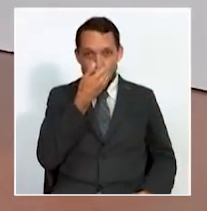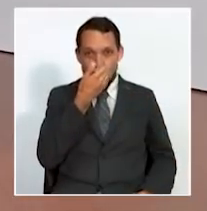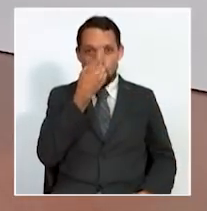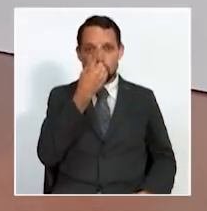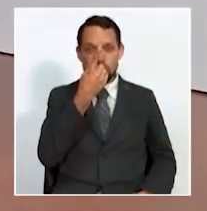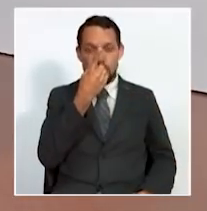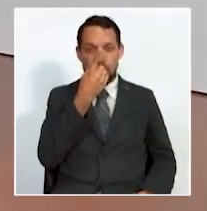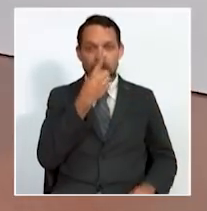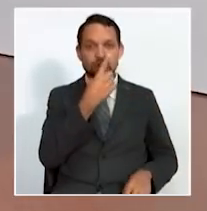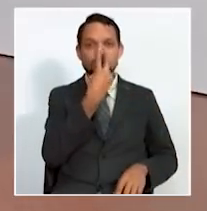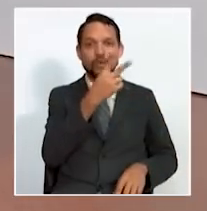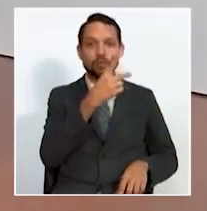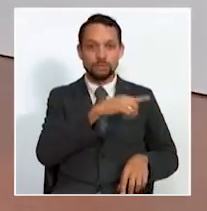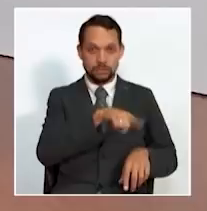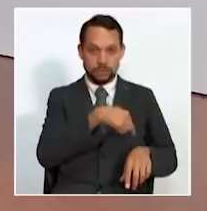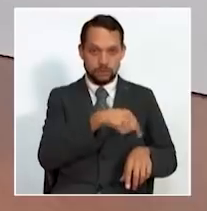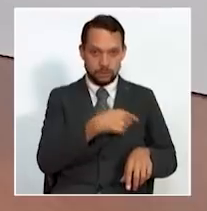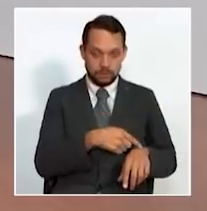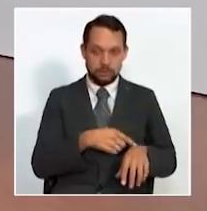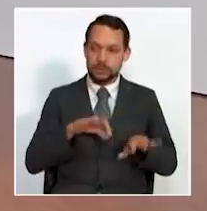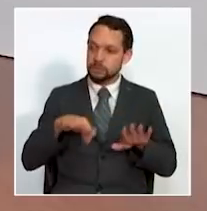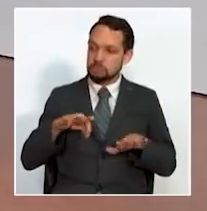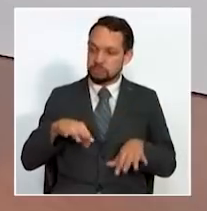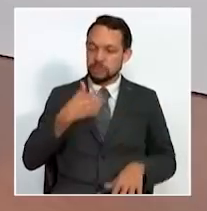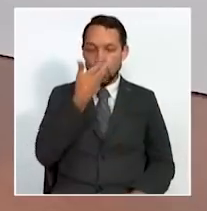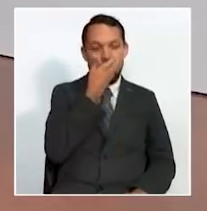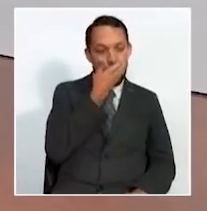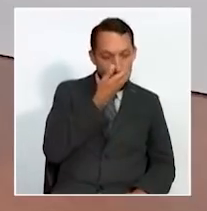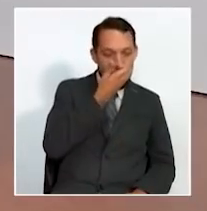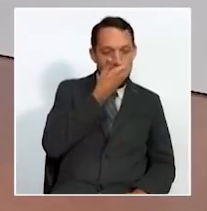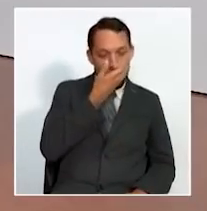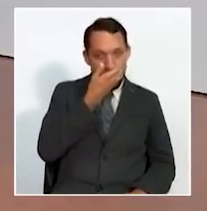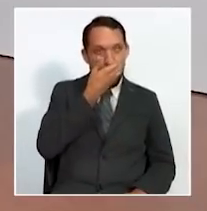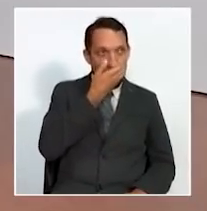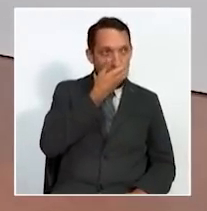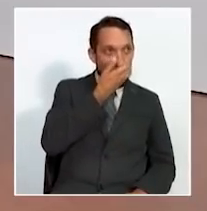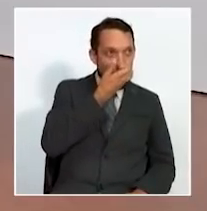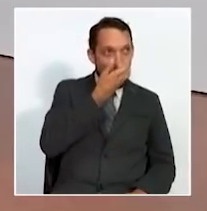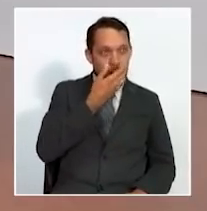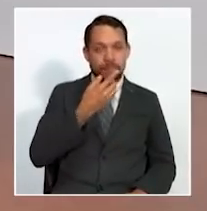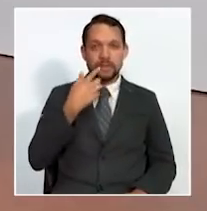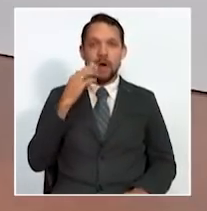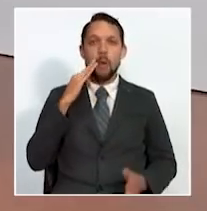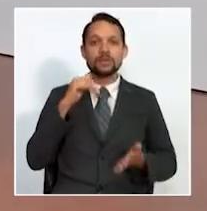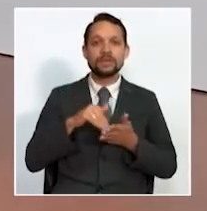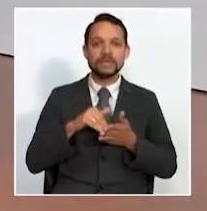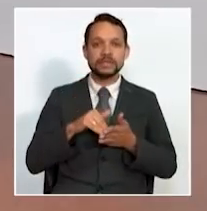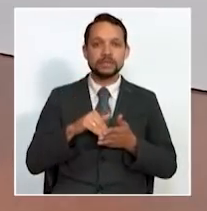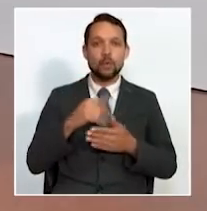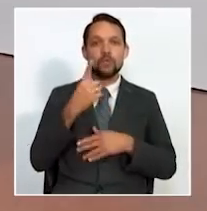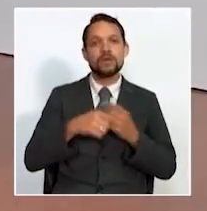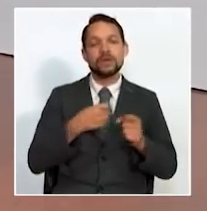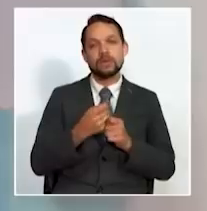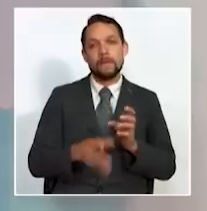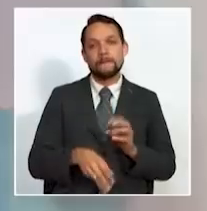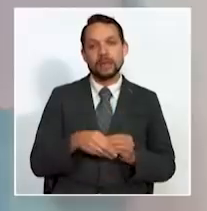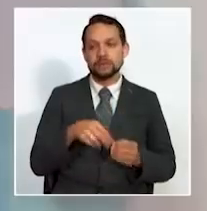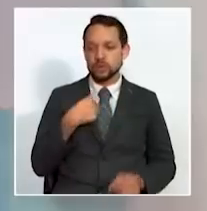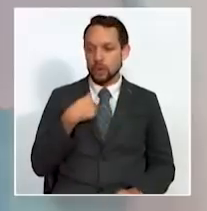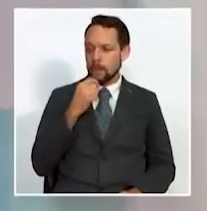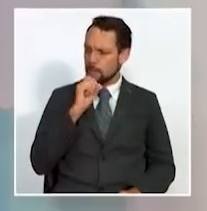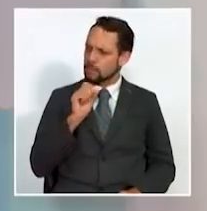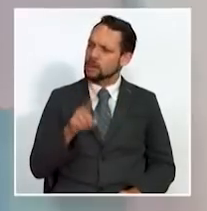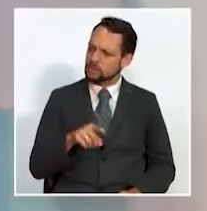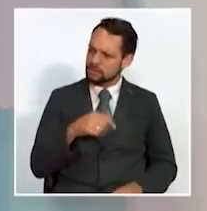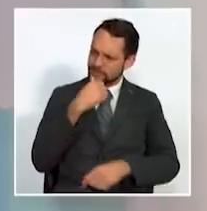12 horas. Llevo 8 meses con este inhalador y ahora me lo enviaron por 1 año más. Mi pregunta es, ¿será